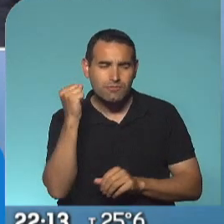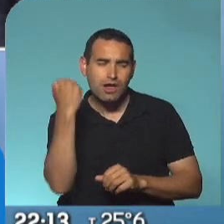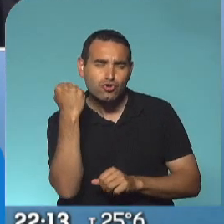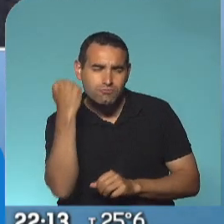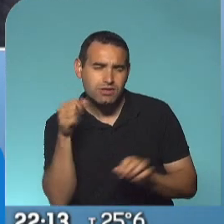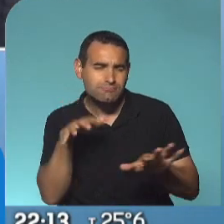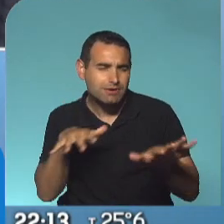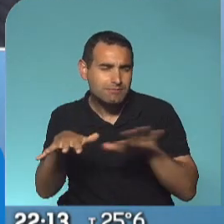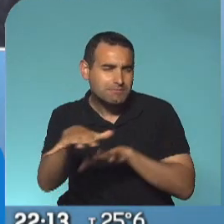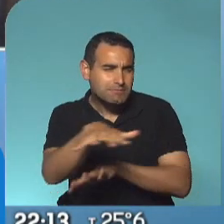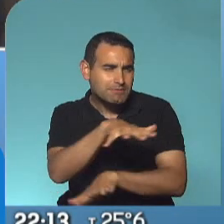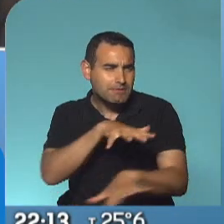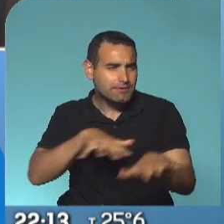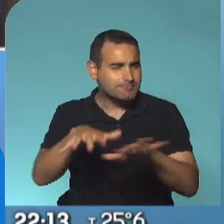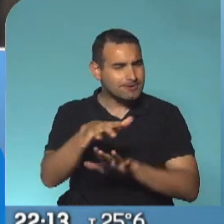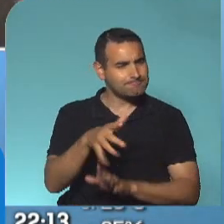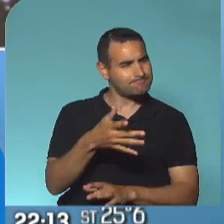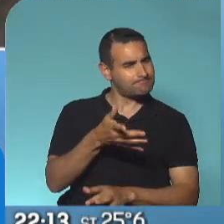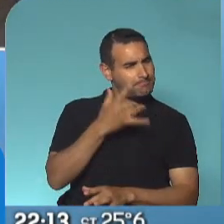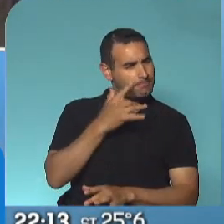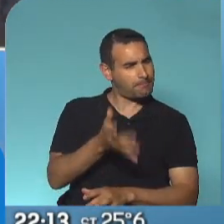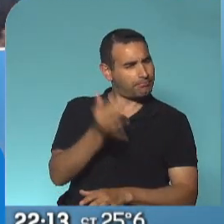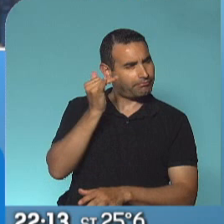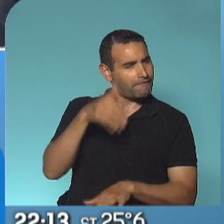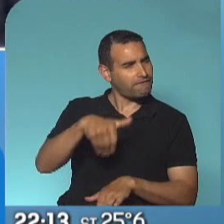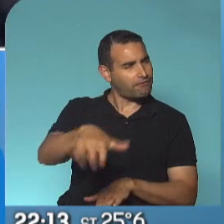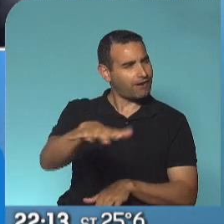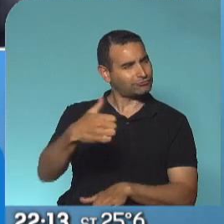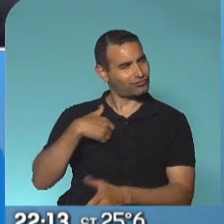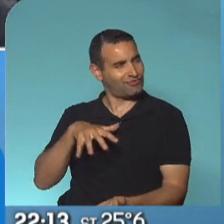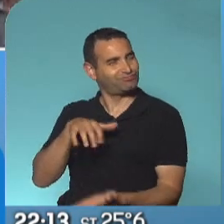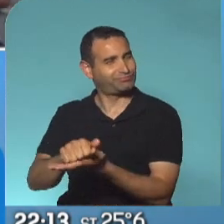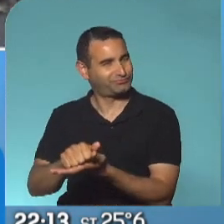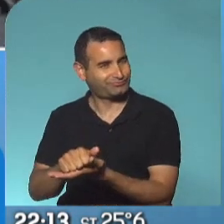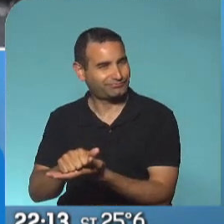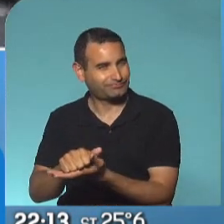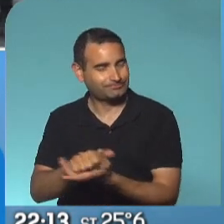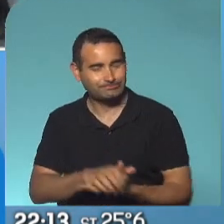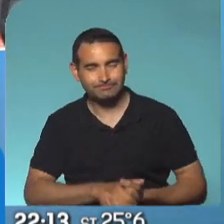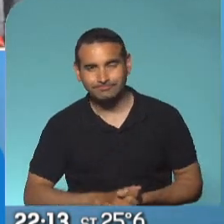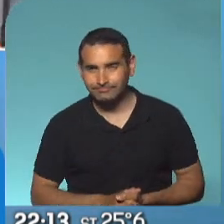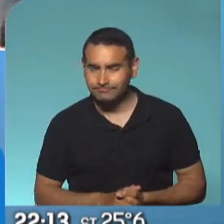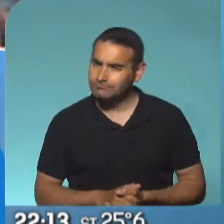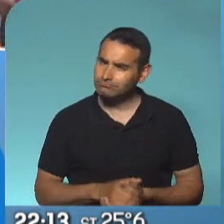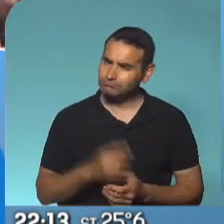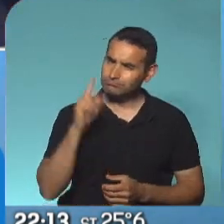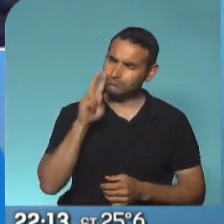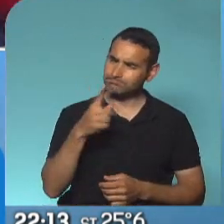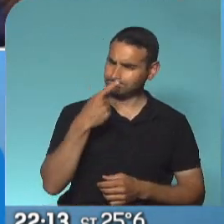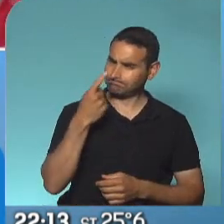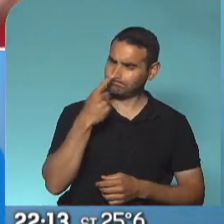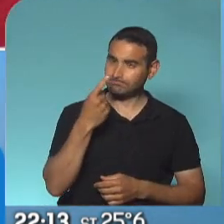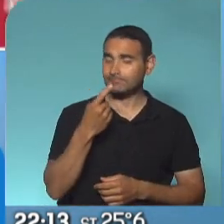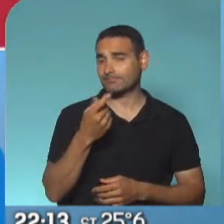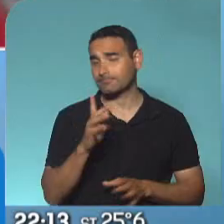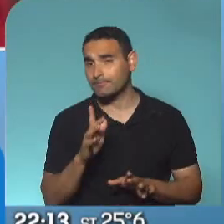de elementos que crean un clima que contribuye para la desestabilización. Lo que es curioso es que, si